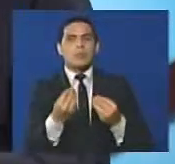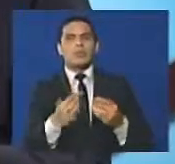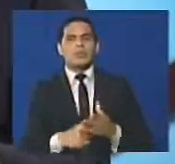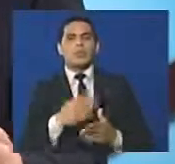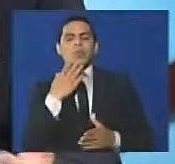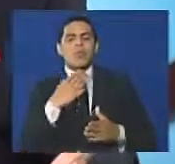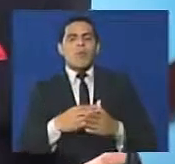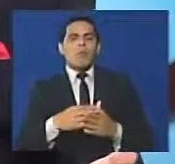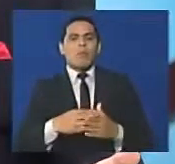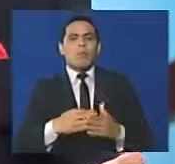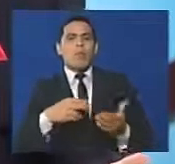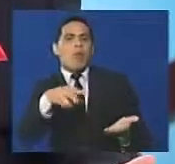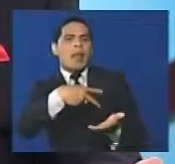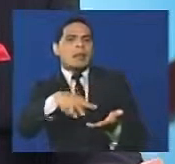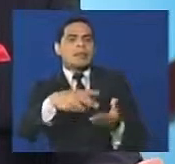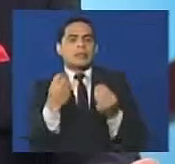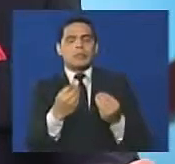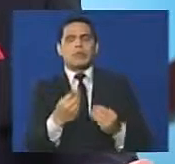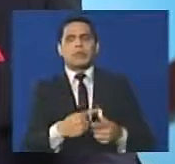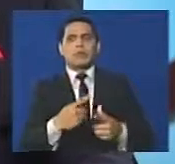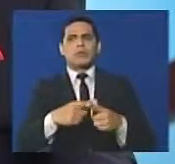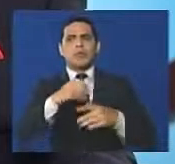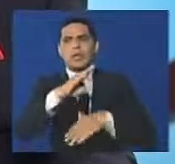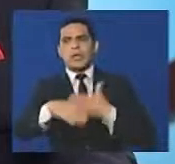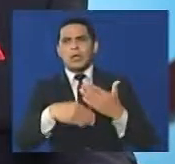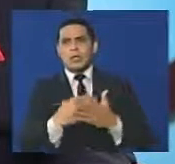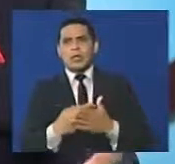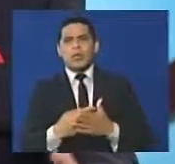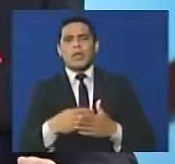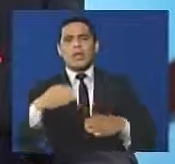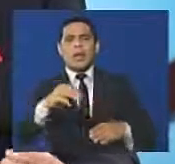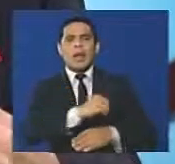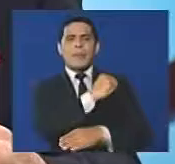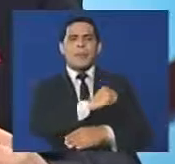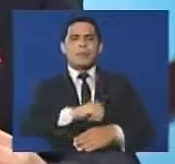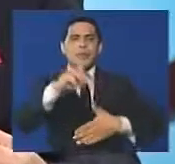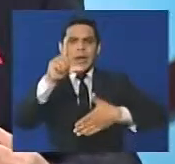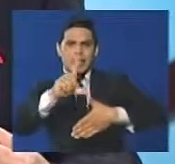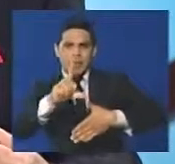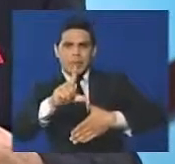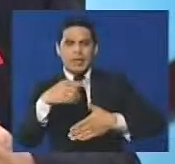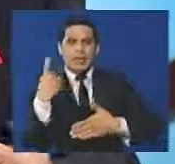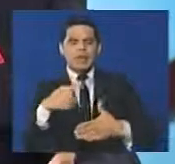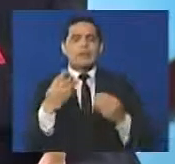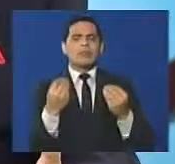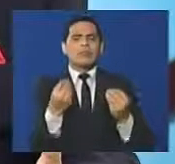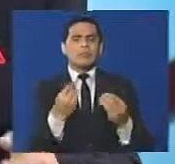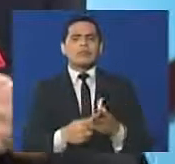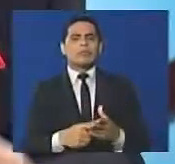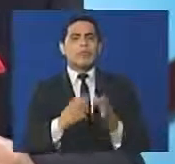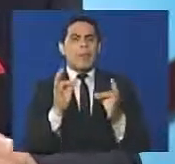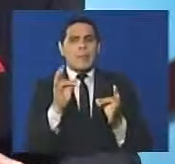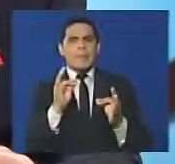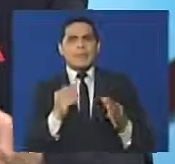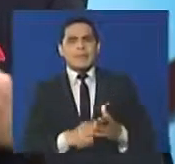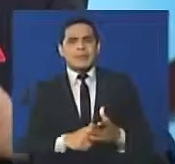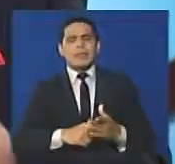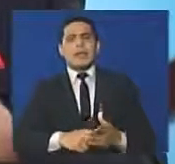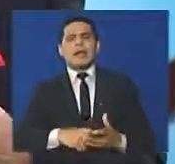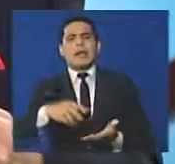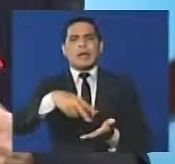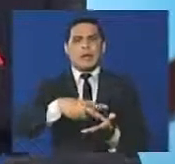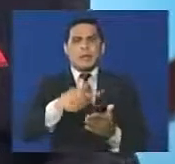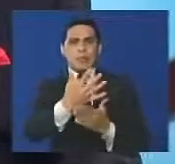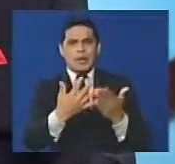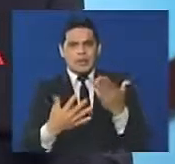ritmo tan especial. Y toda la música latinoamericana, ese es el sabor que tiene para el mundo entero, el ritmo que